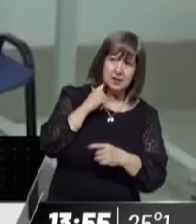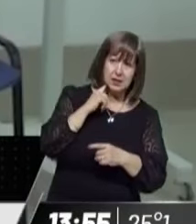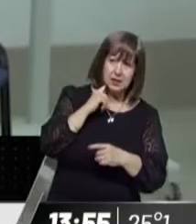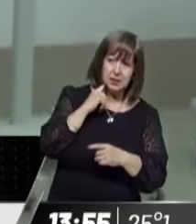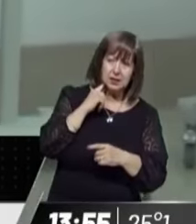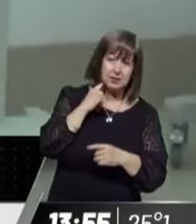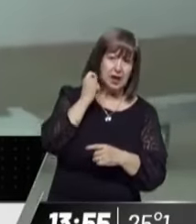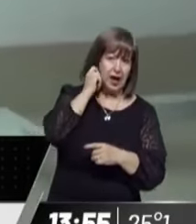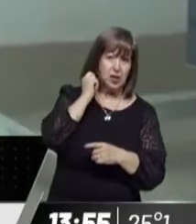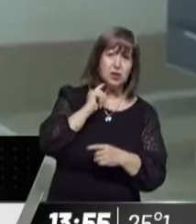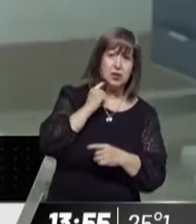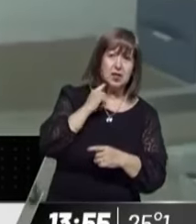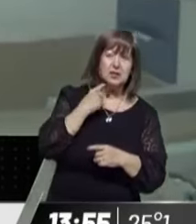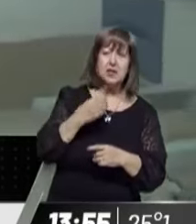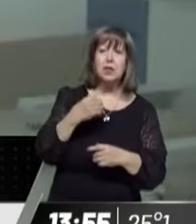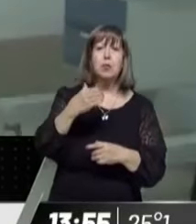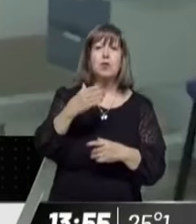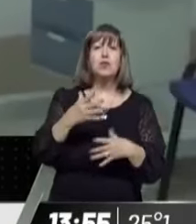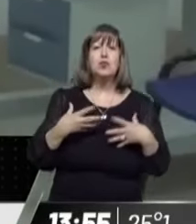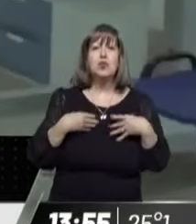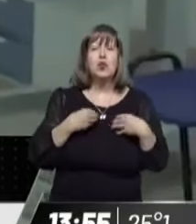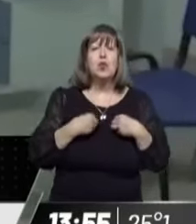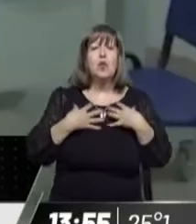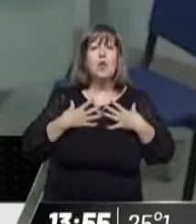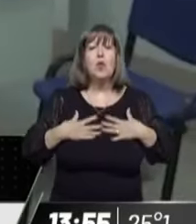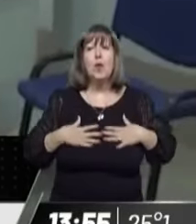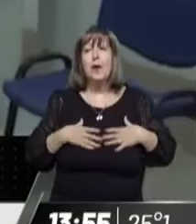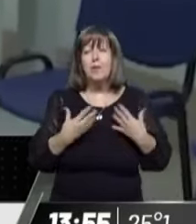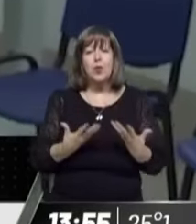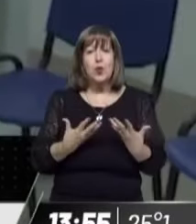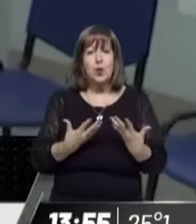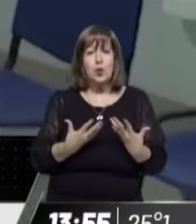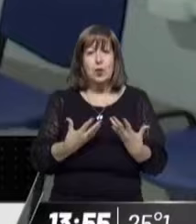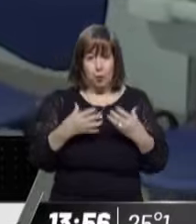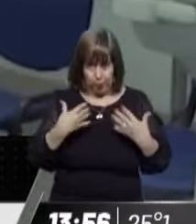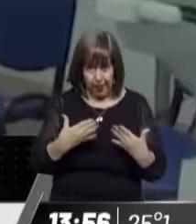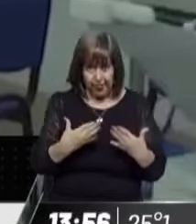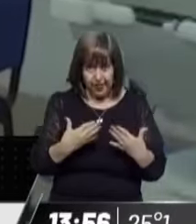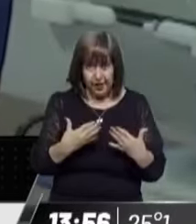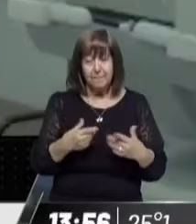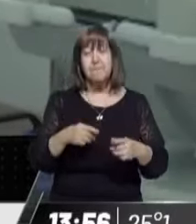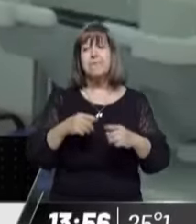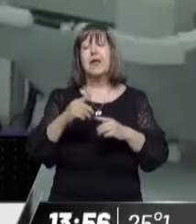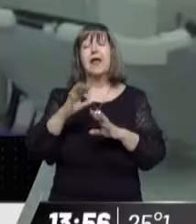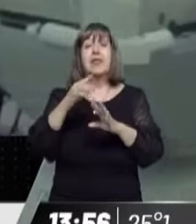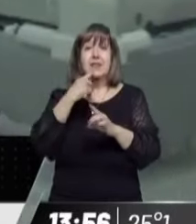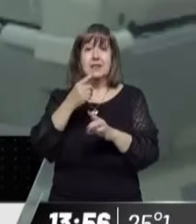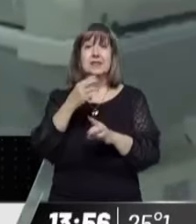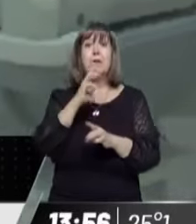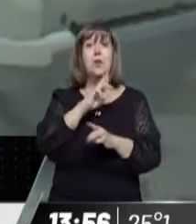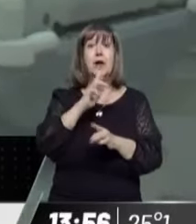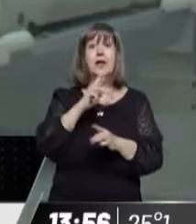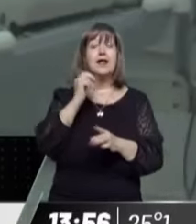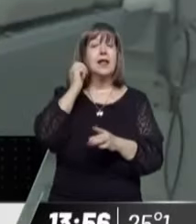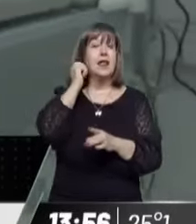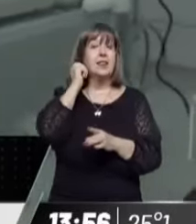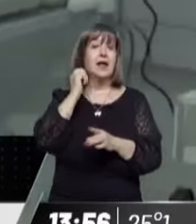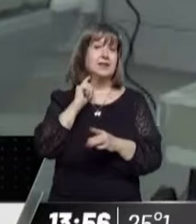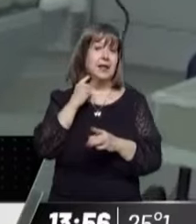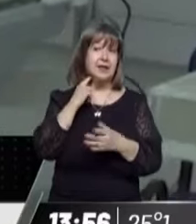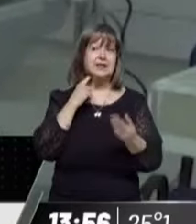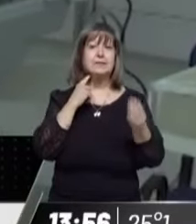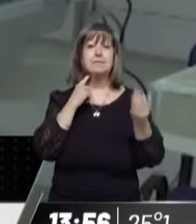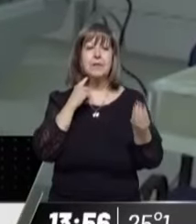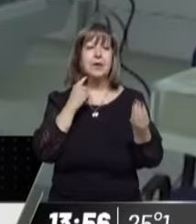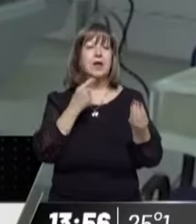nena, ¿qué consecuencias puede tener? ¿Qué se puede decir de esto? Bueno, en estos casos de esa edad hay que investigar sobre